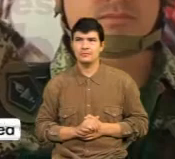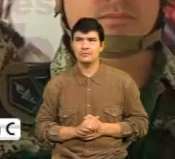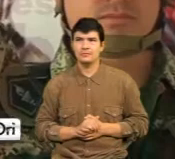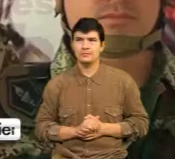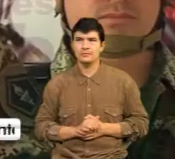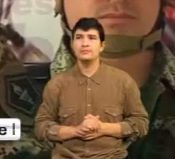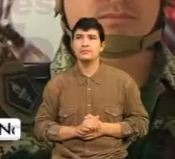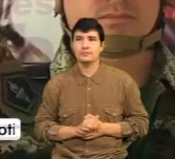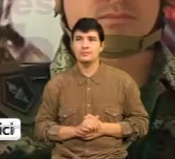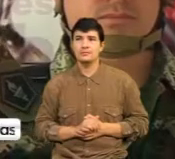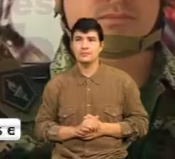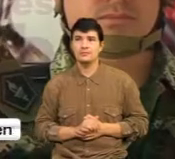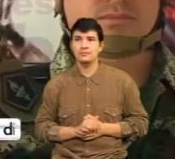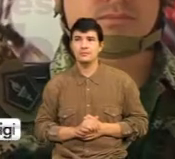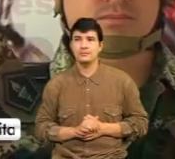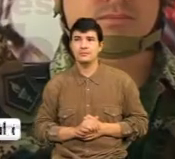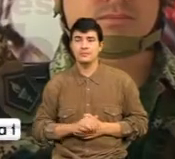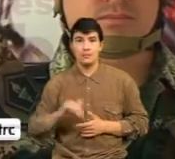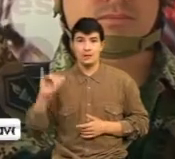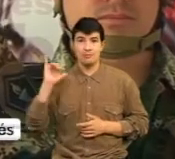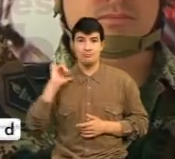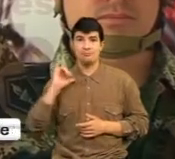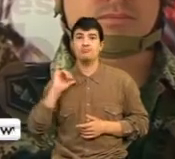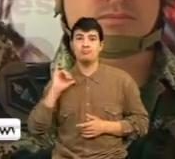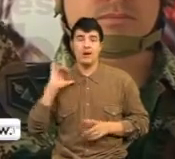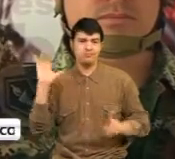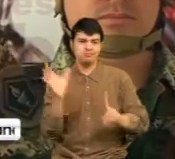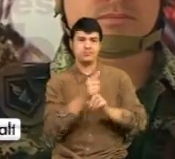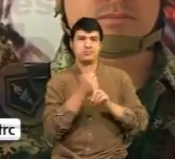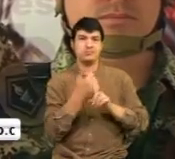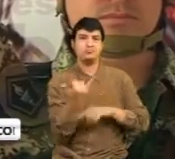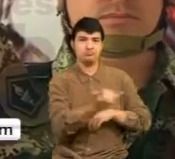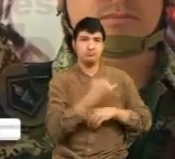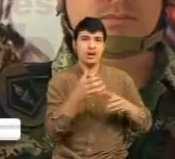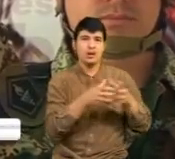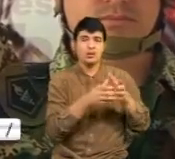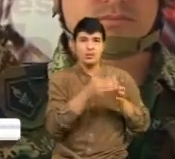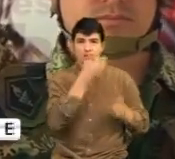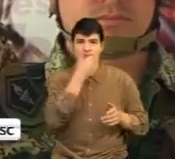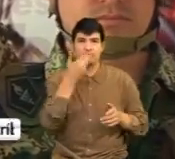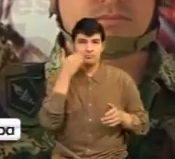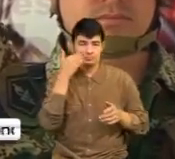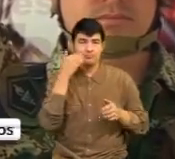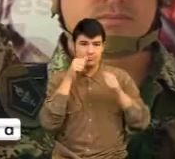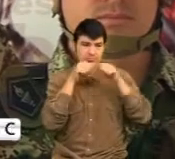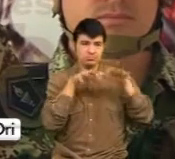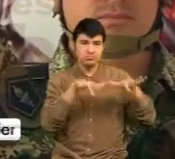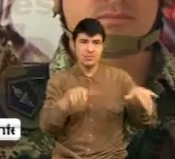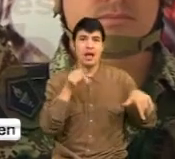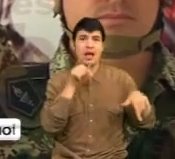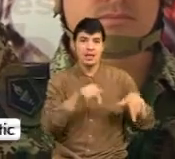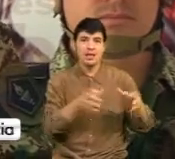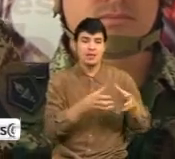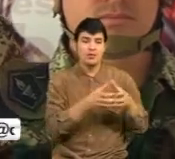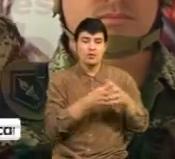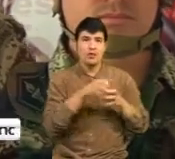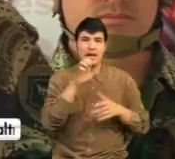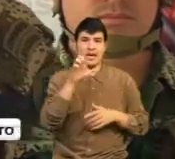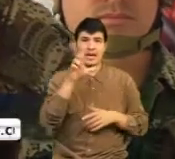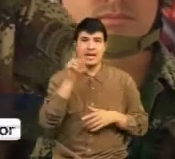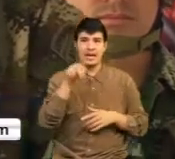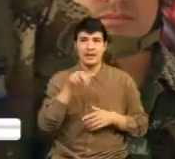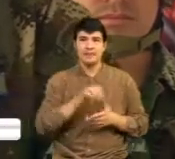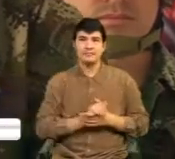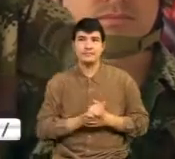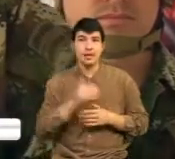Se propinó un nuevo golpe contra las estructuras terroristas del sistema de amenaza terrorista del Ejército de Liberación Nacional al